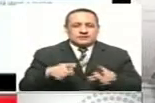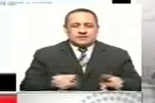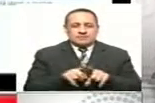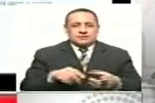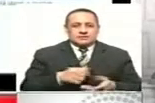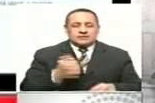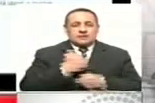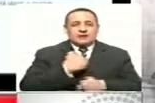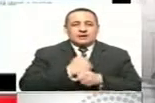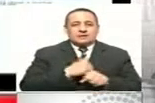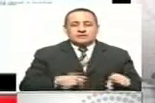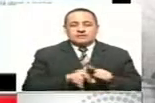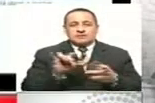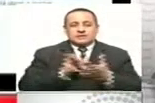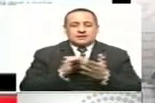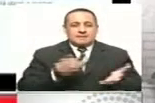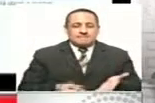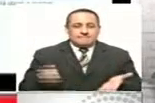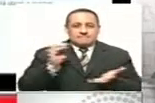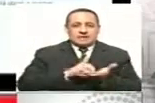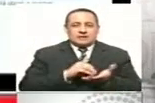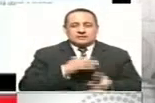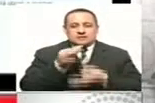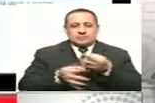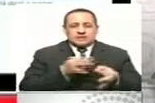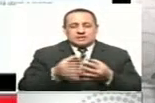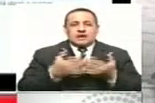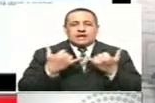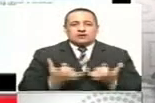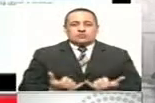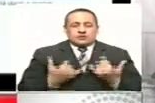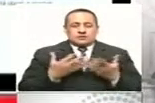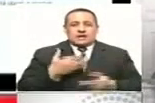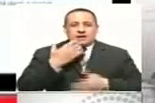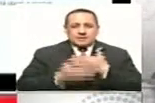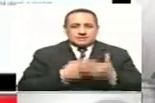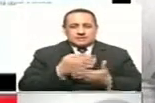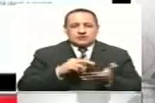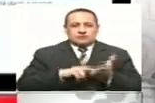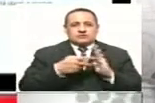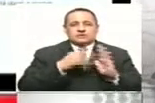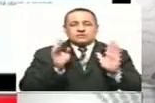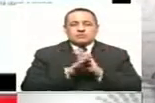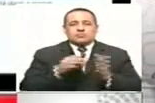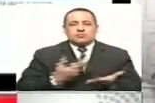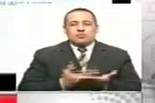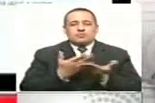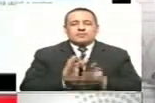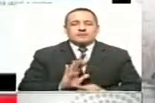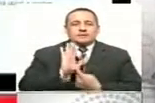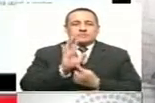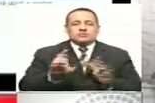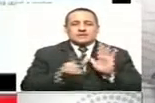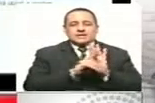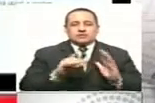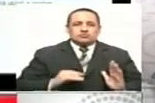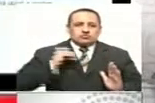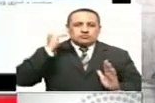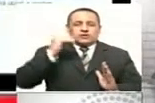¿no? Para además actuar en el marco de lo que ya se ha establecido. Tenemos un decreto supremo